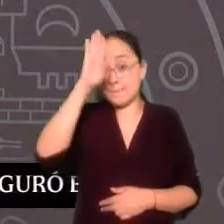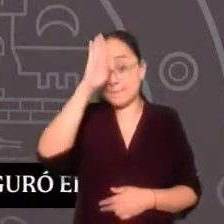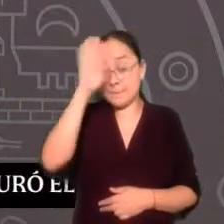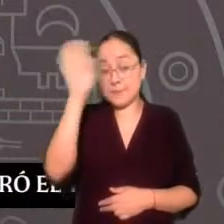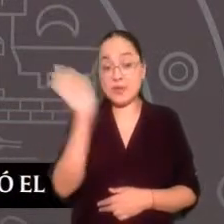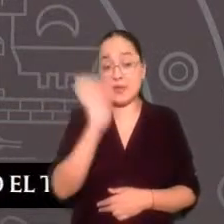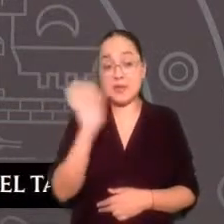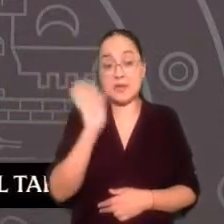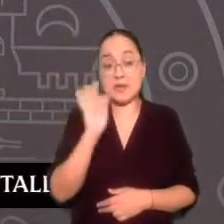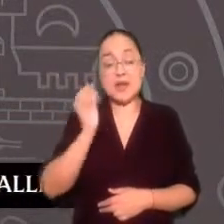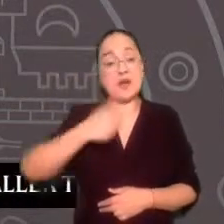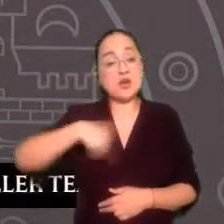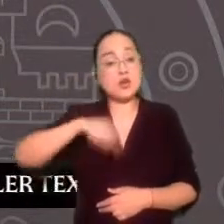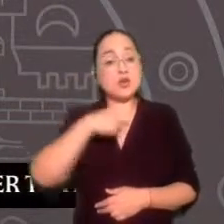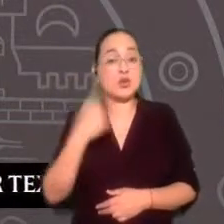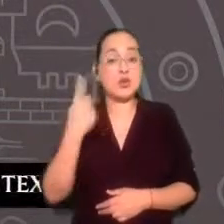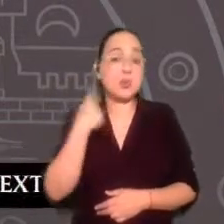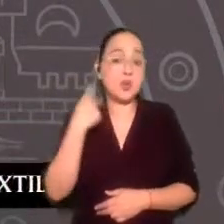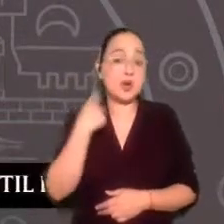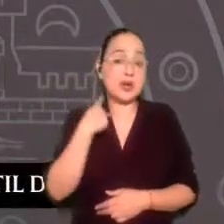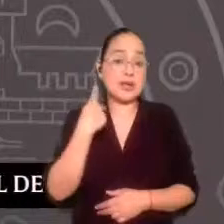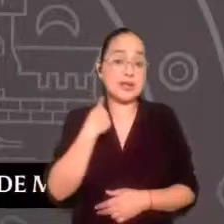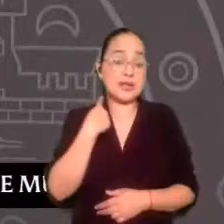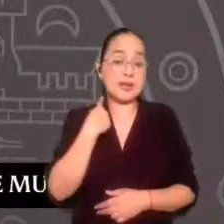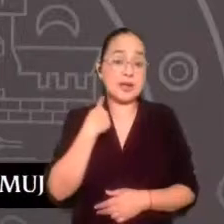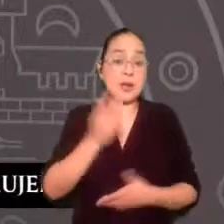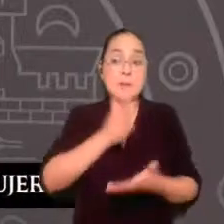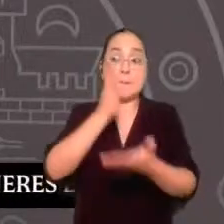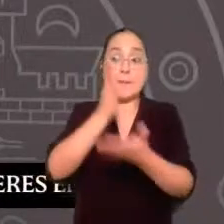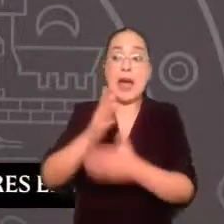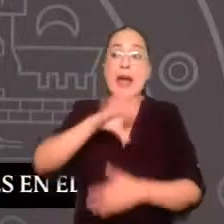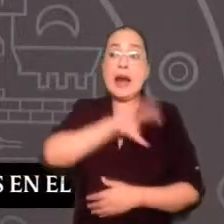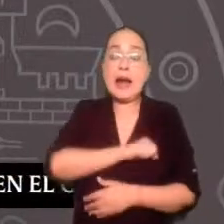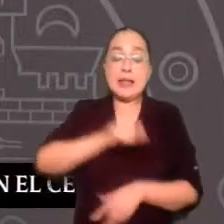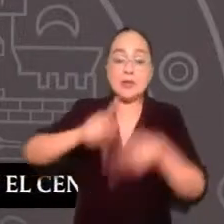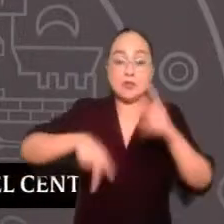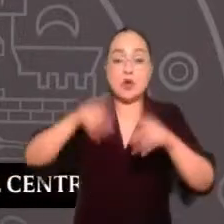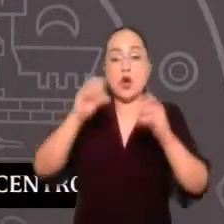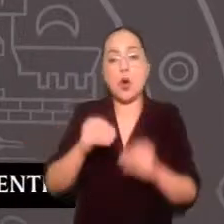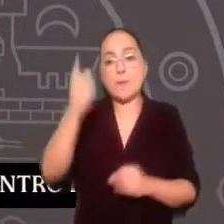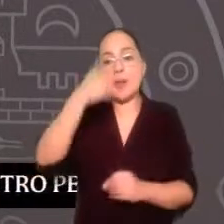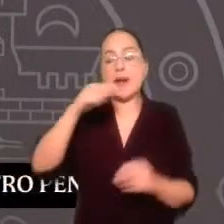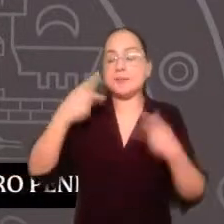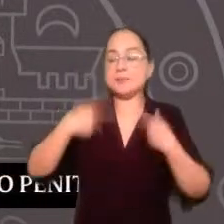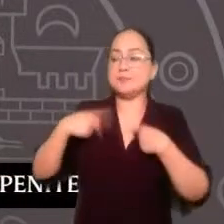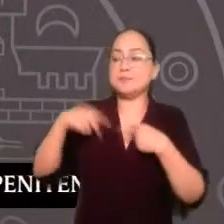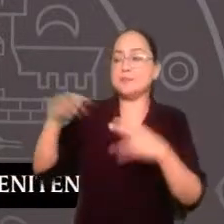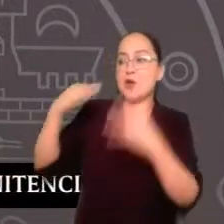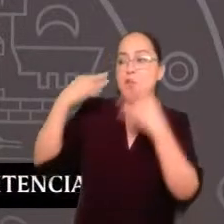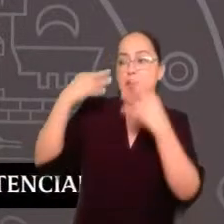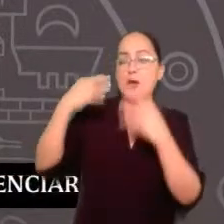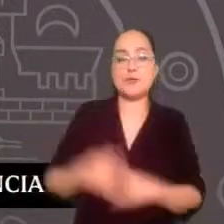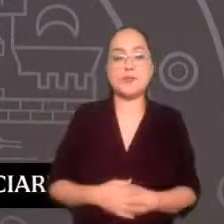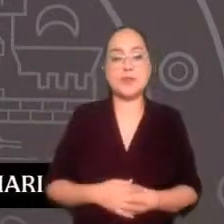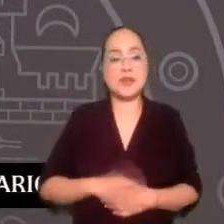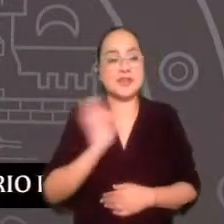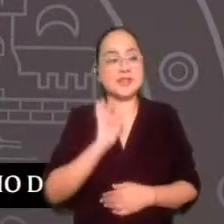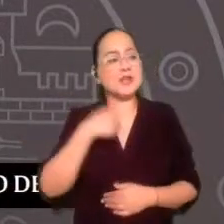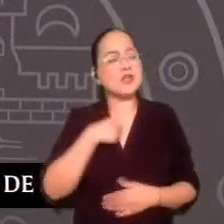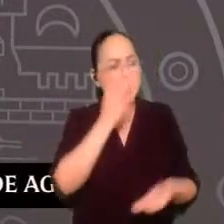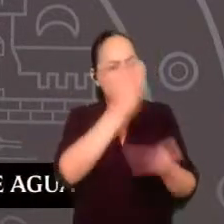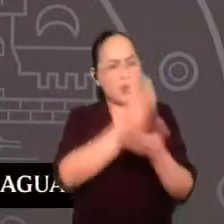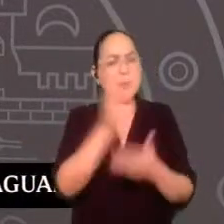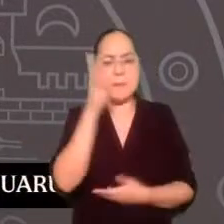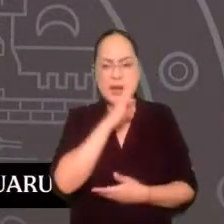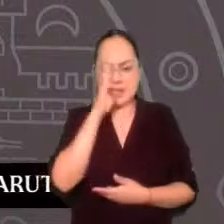políticos, si no vamos porque nos gusta, vamos para que nos miren ahí, ¿no? Entonces, si voy al de Mazatlán, he ido al de Mazatlán.